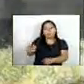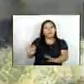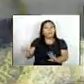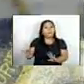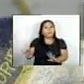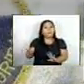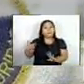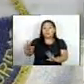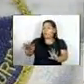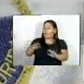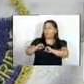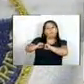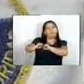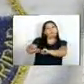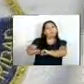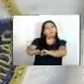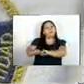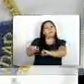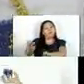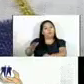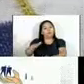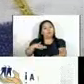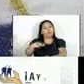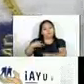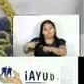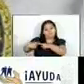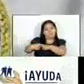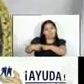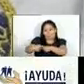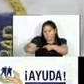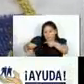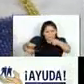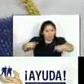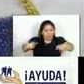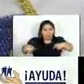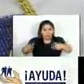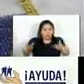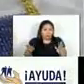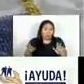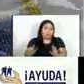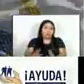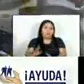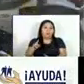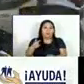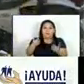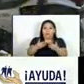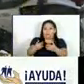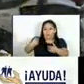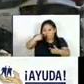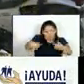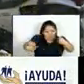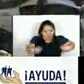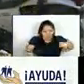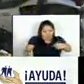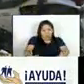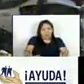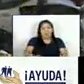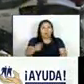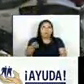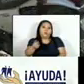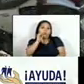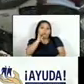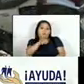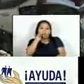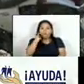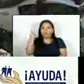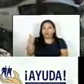ya sin vida, presenta varias lesiones producidas por arma blanca en diferentes partes del cuerpo. Dijo la policía que